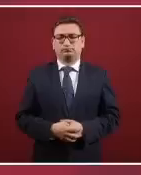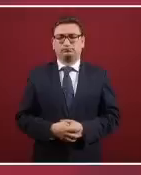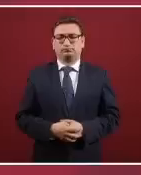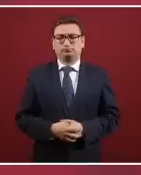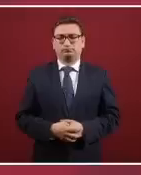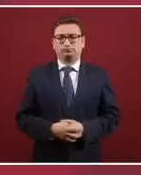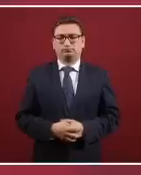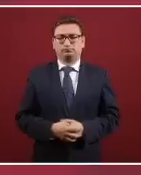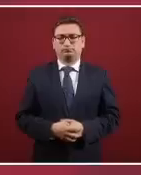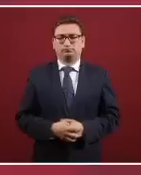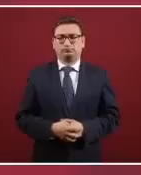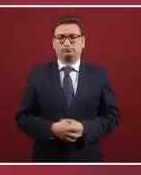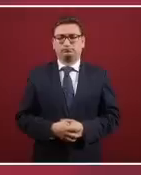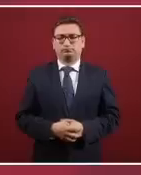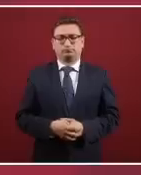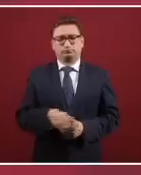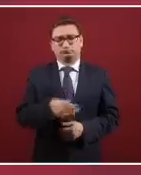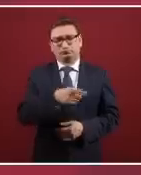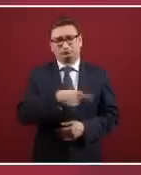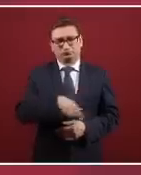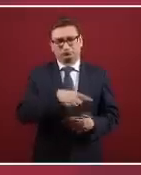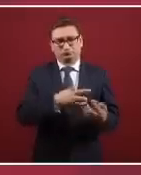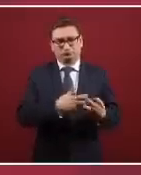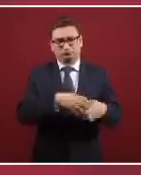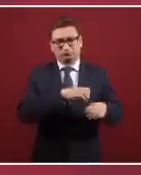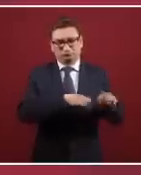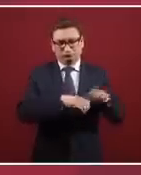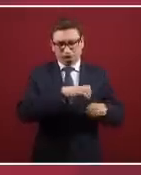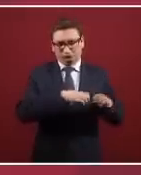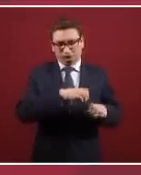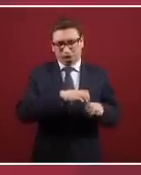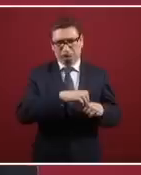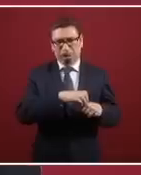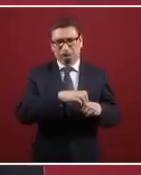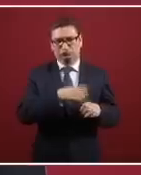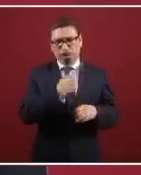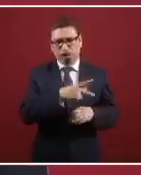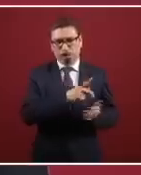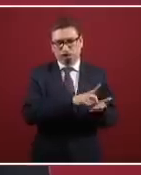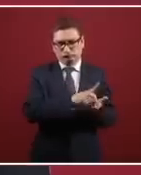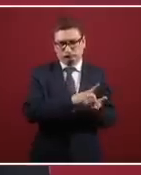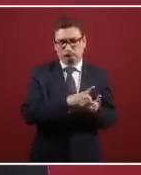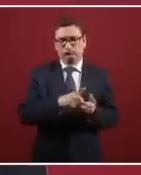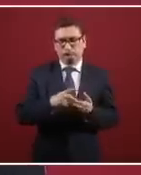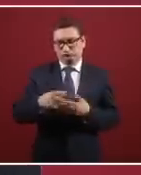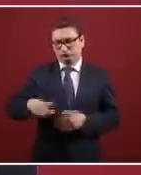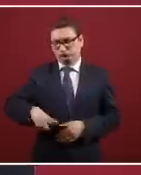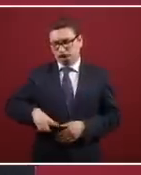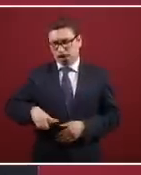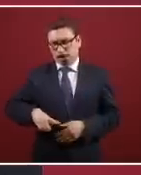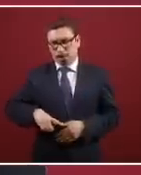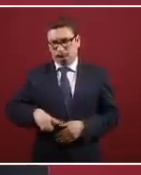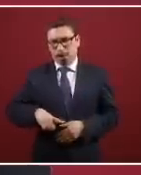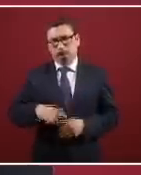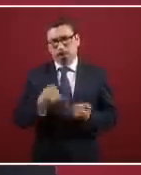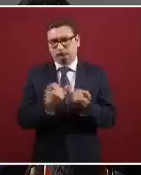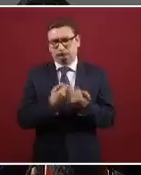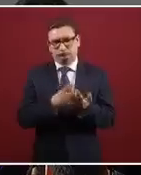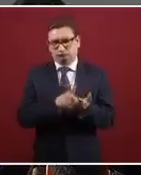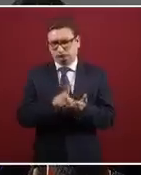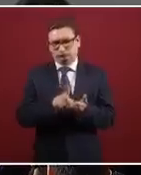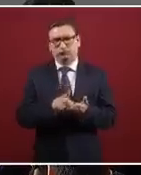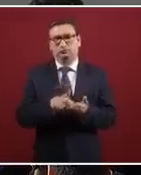tanto los empresarios como el gobierno, para asistir a los tribunales.